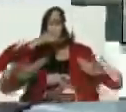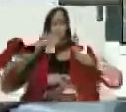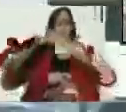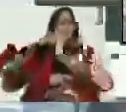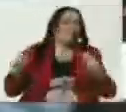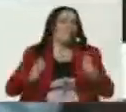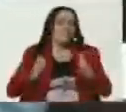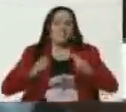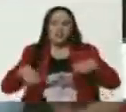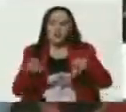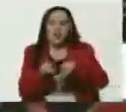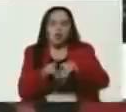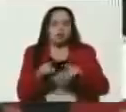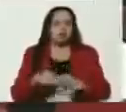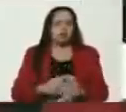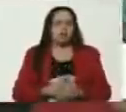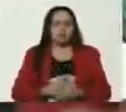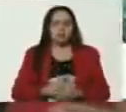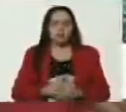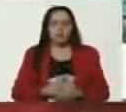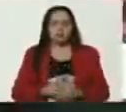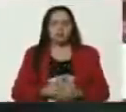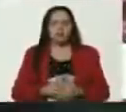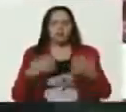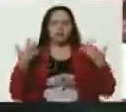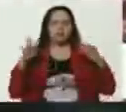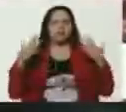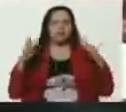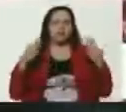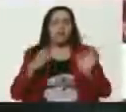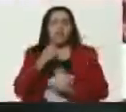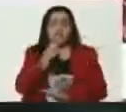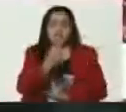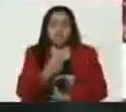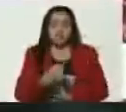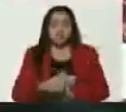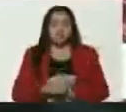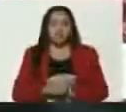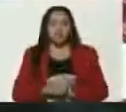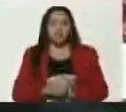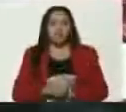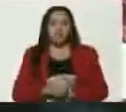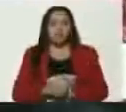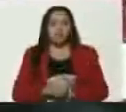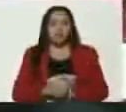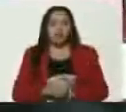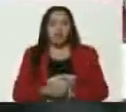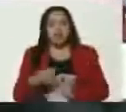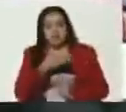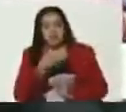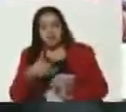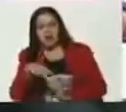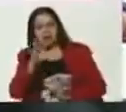de ser necesario. Y lo decimos, el que lo quiere creer, que lo crea.